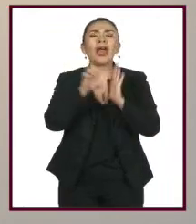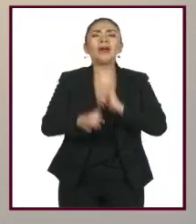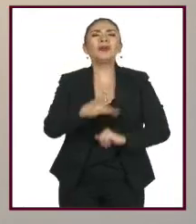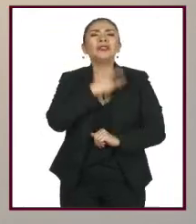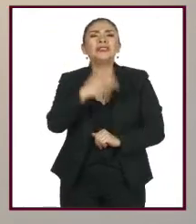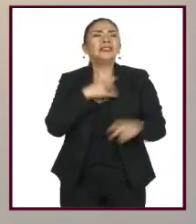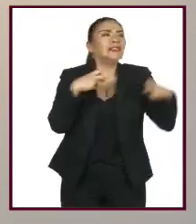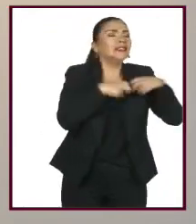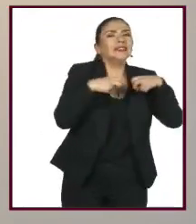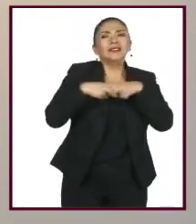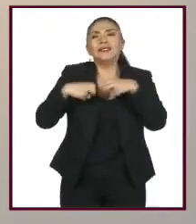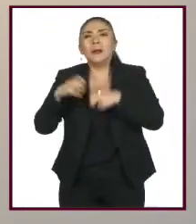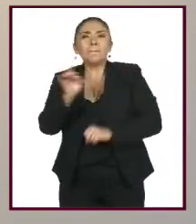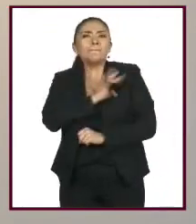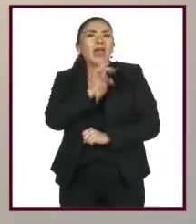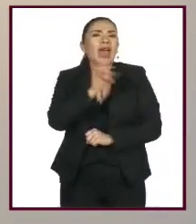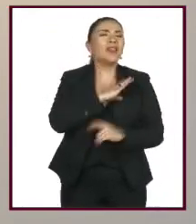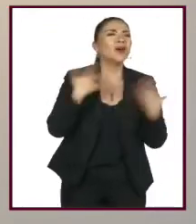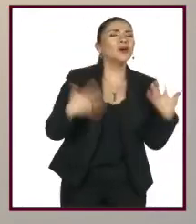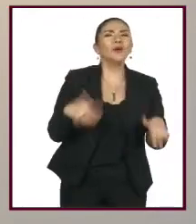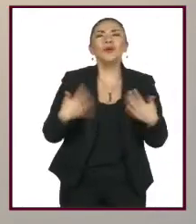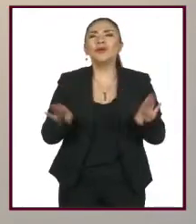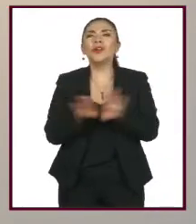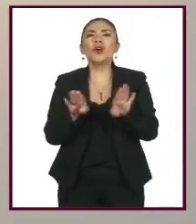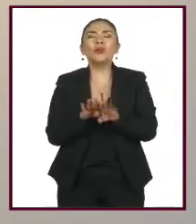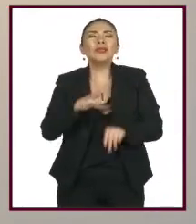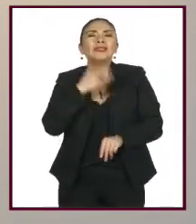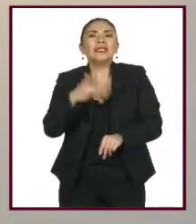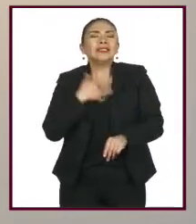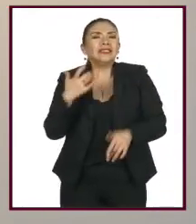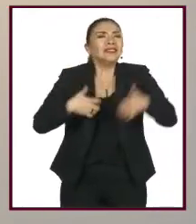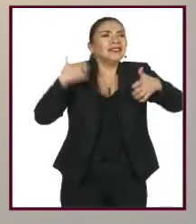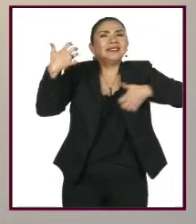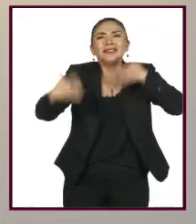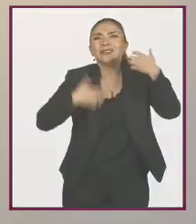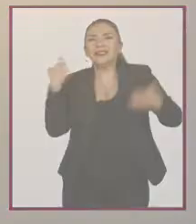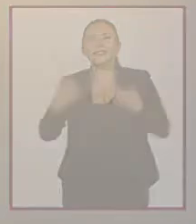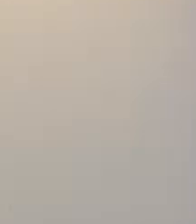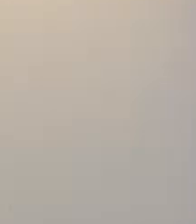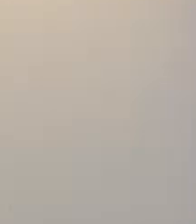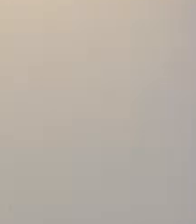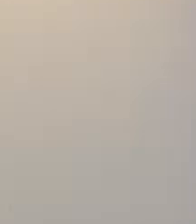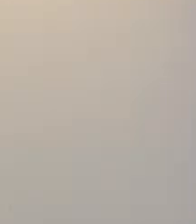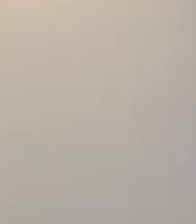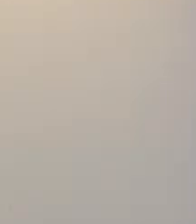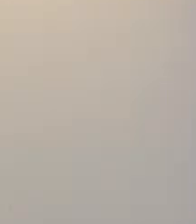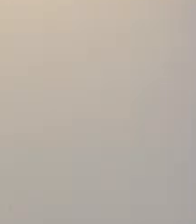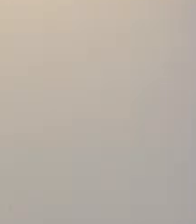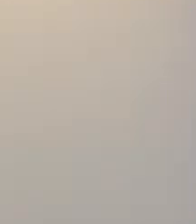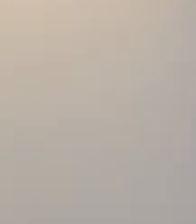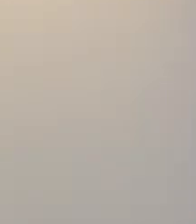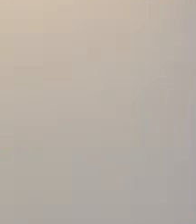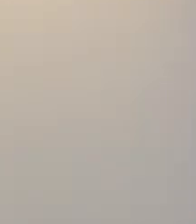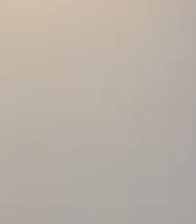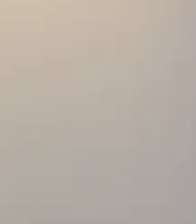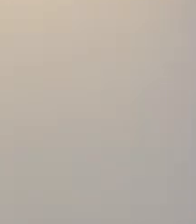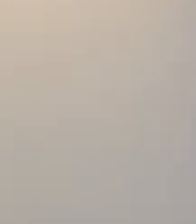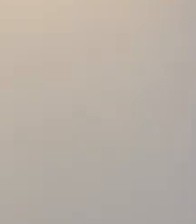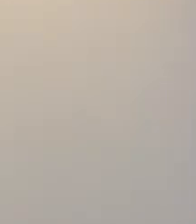mucha ansiedad, inquietud, sentirse como irritables, muy enojados, desesperados,